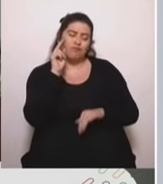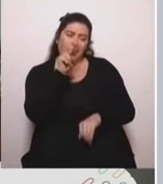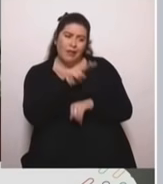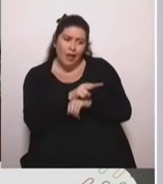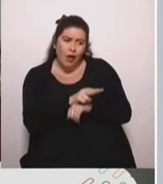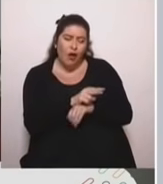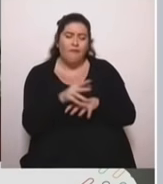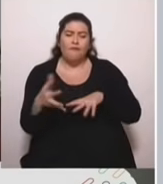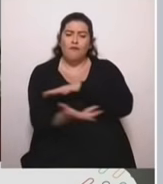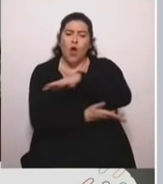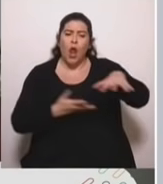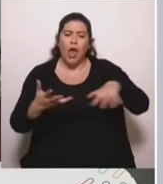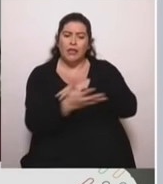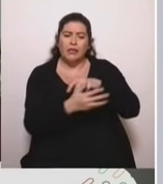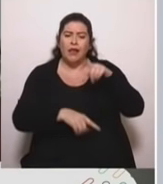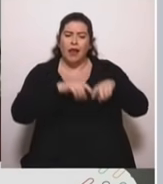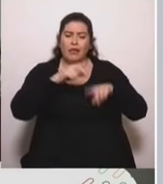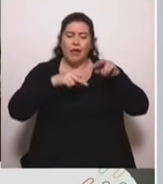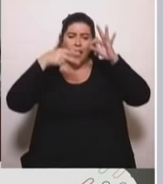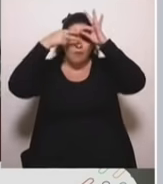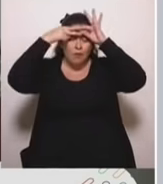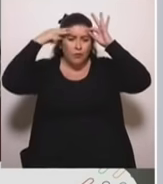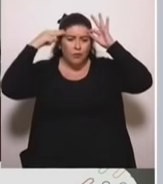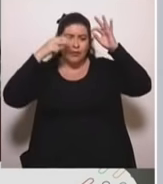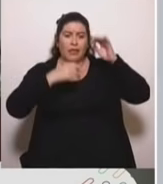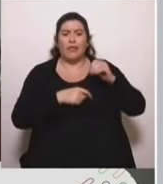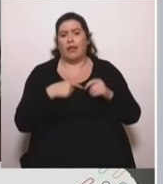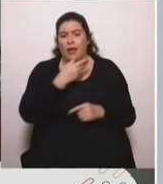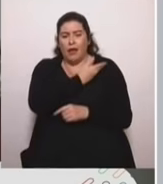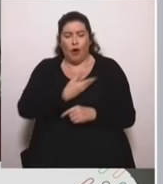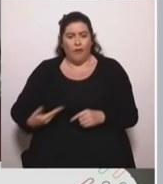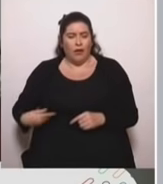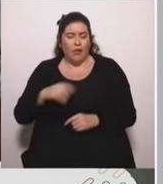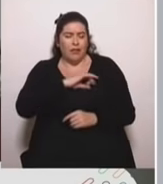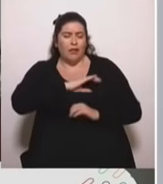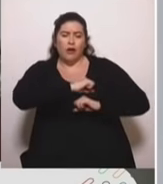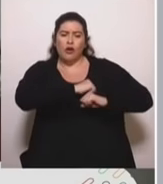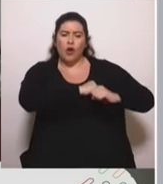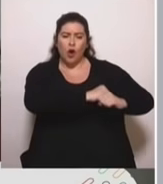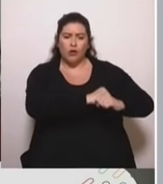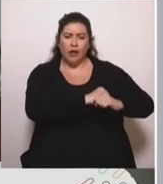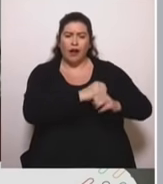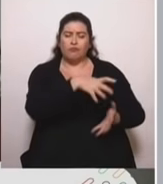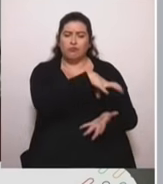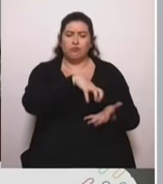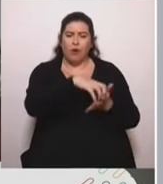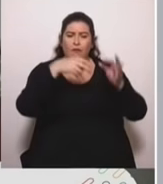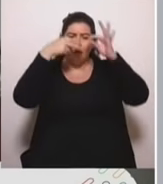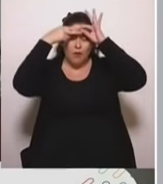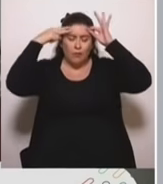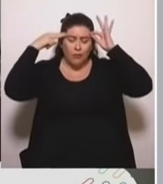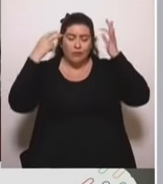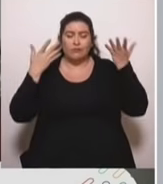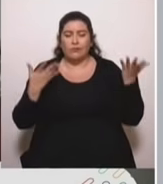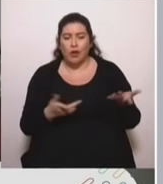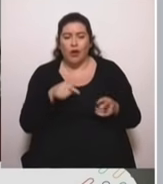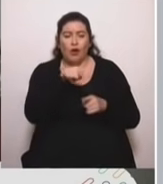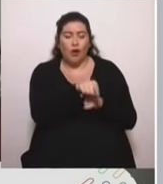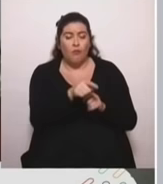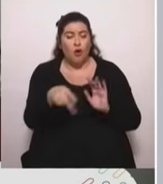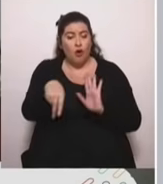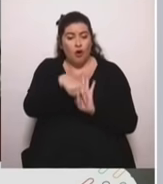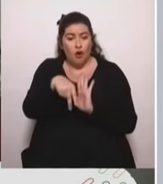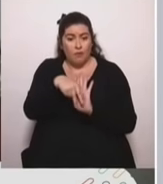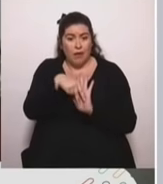que se está discutiendo. Pero en esa convivencia que vamos a tener en los próximos 9 a más meses, ¿cómo se va a dar y con